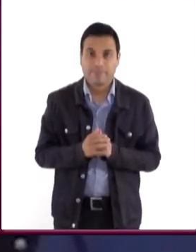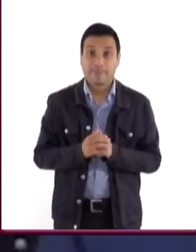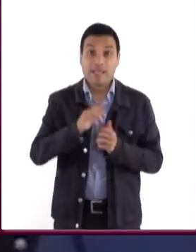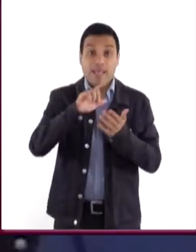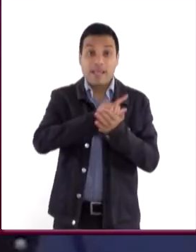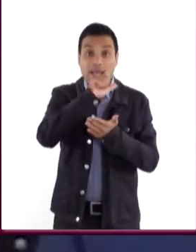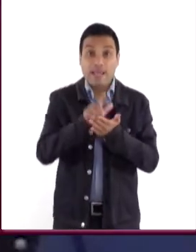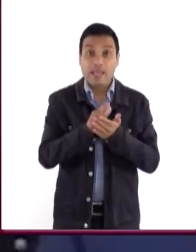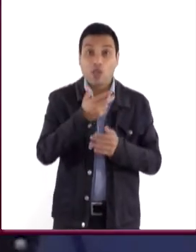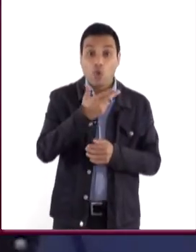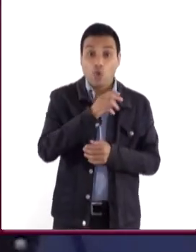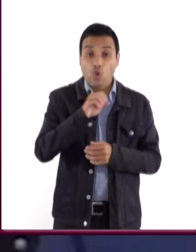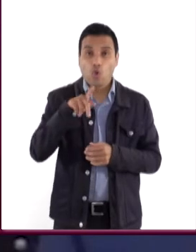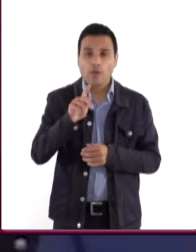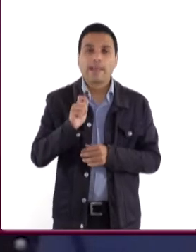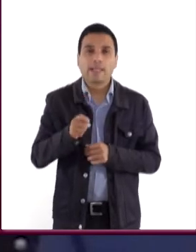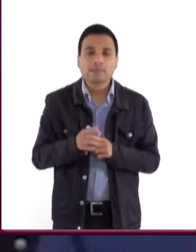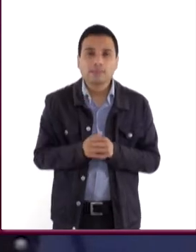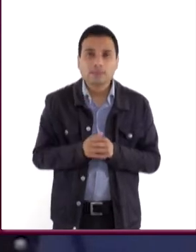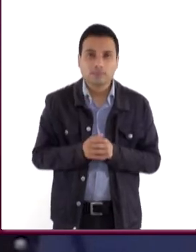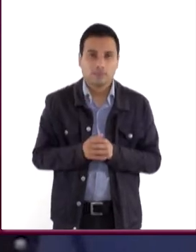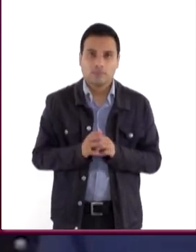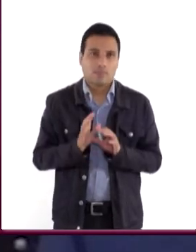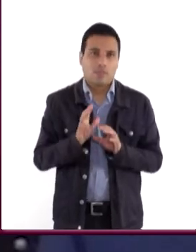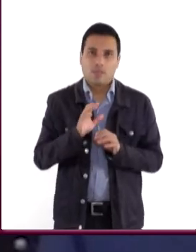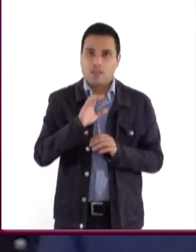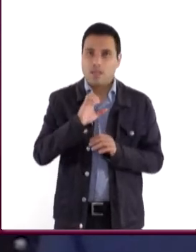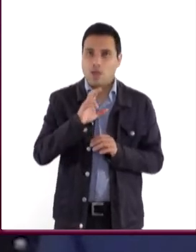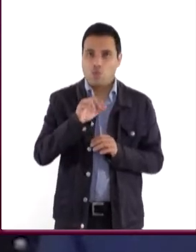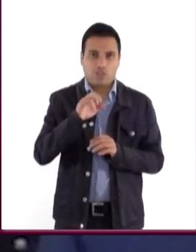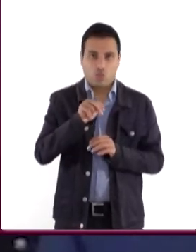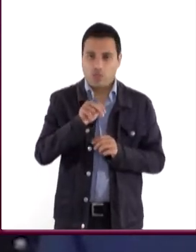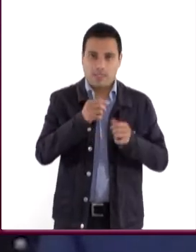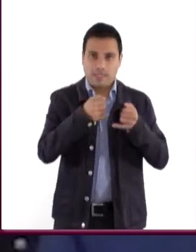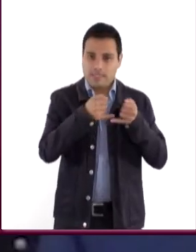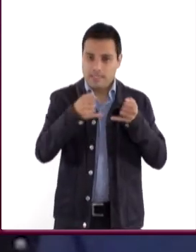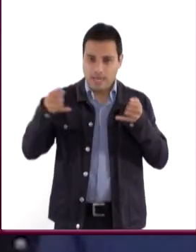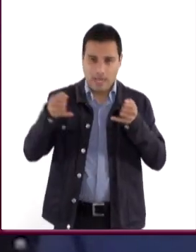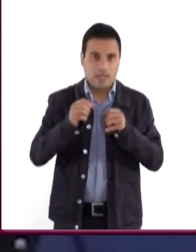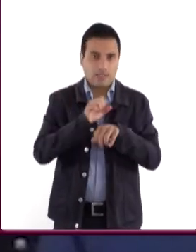Hooke es una ecuación lineal, sencilla,